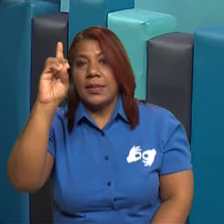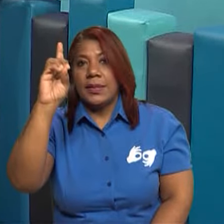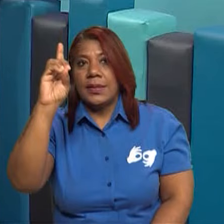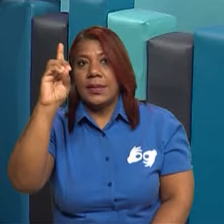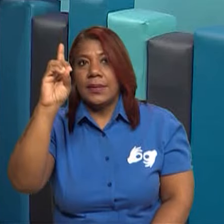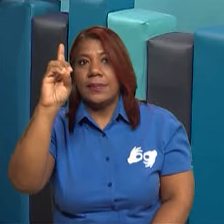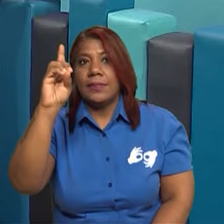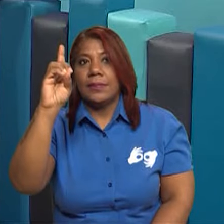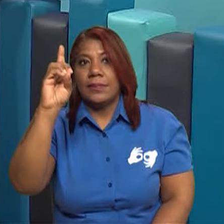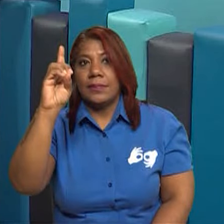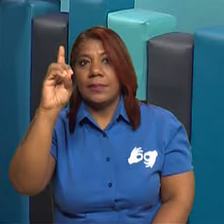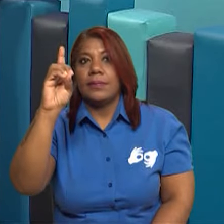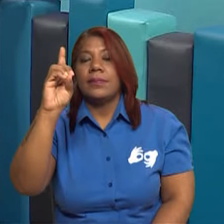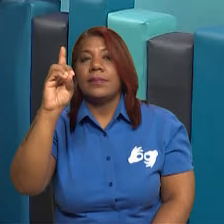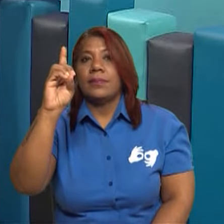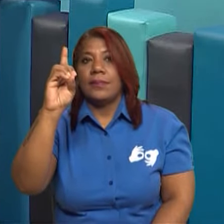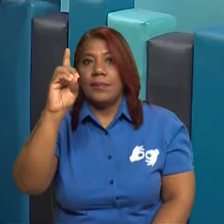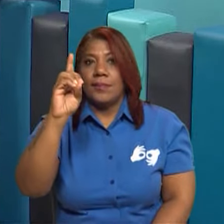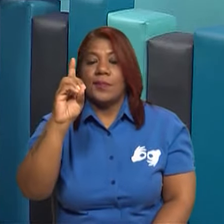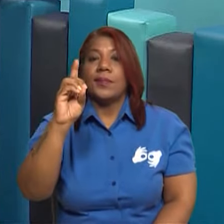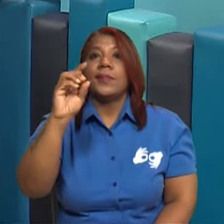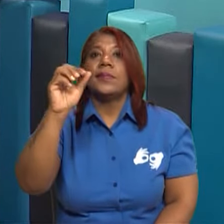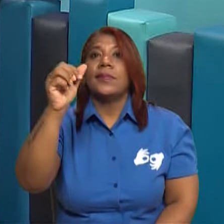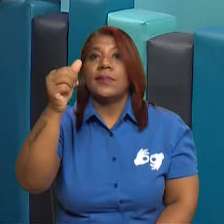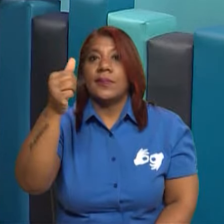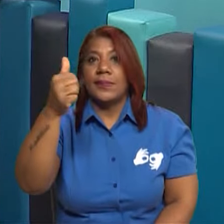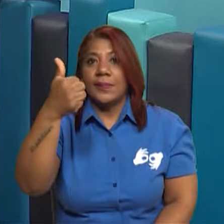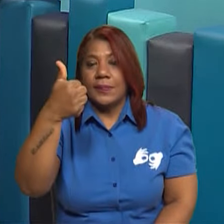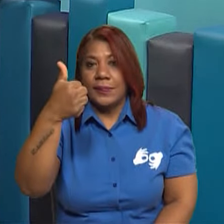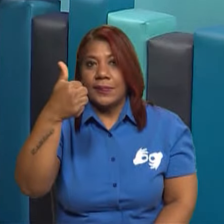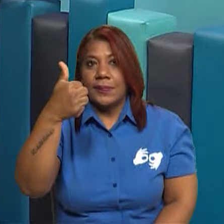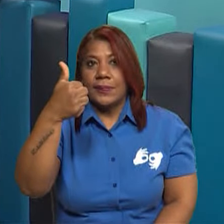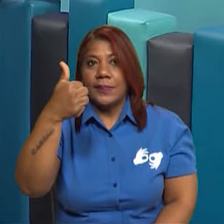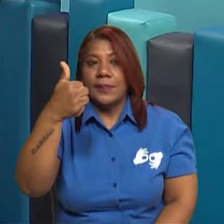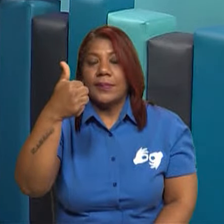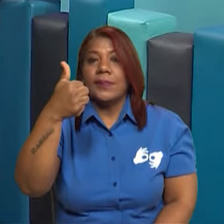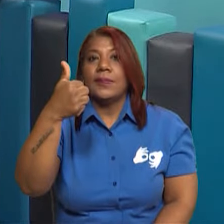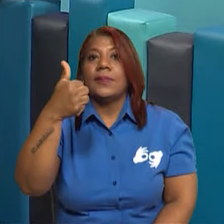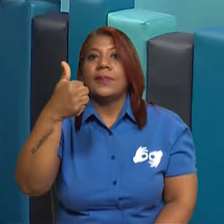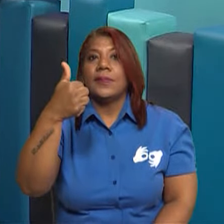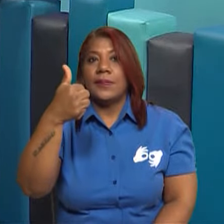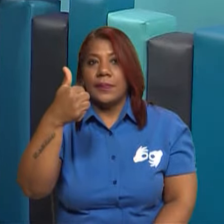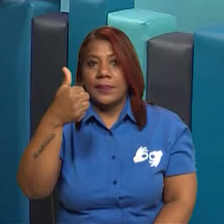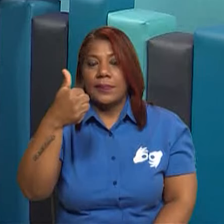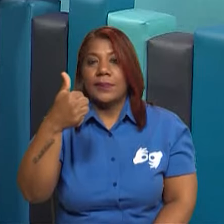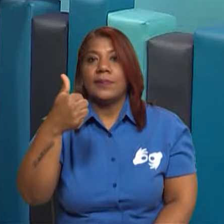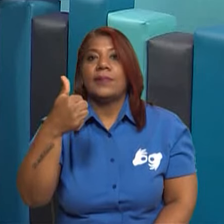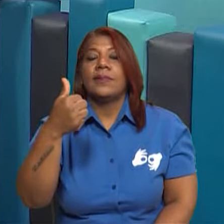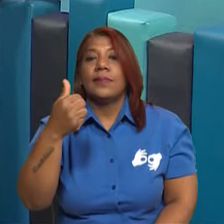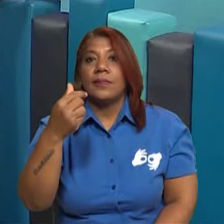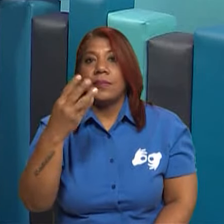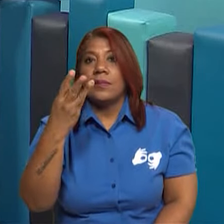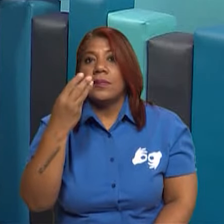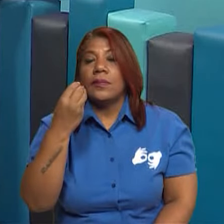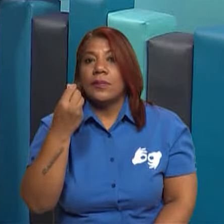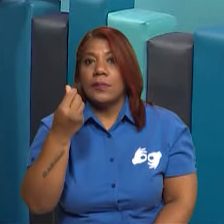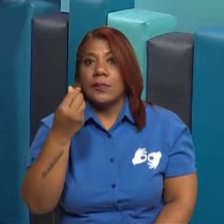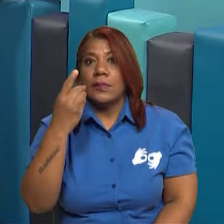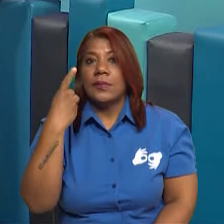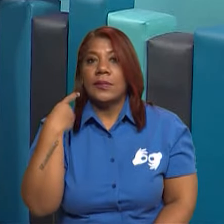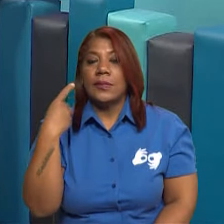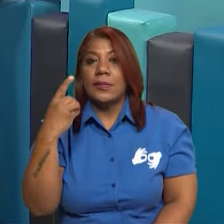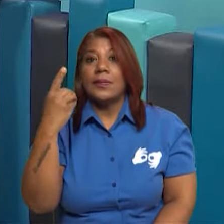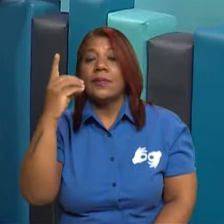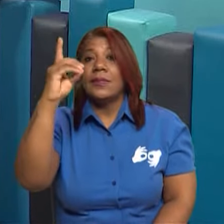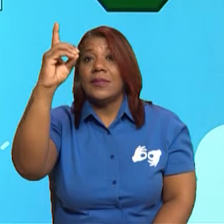decenas? 10. Excelente. Entonces tengo que poner 10 tarjetitas de 10 para completar. Ahora, ¿cuántas decenas tengo en